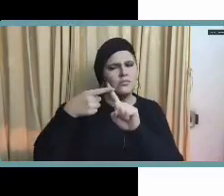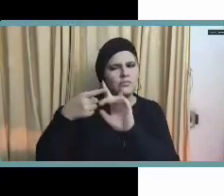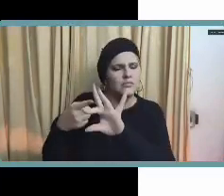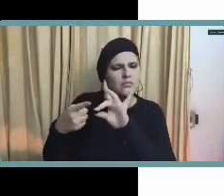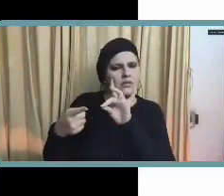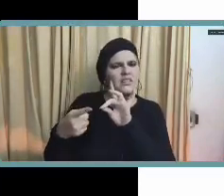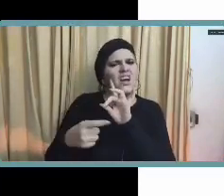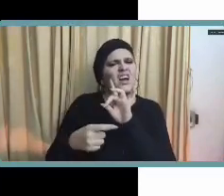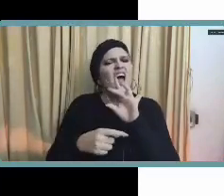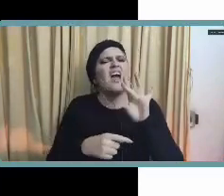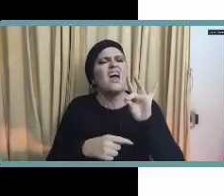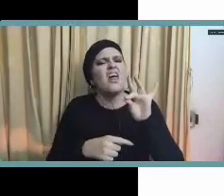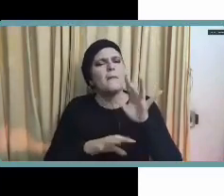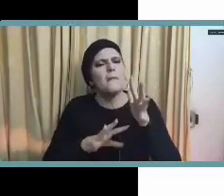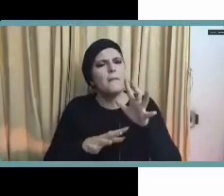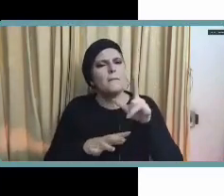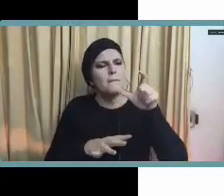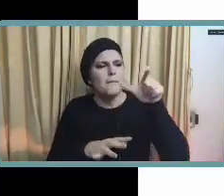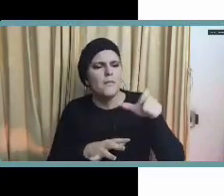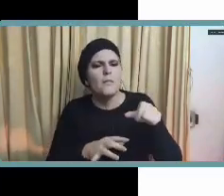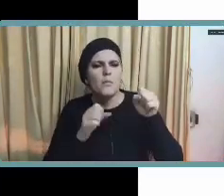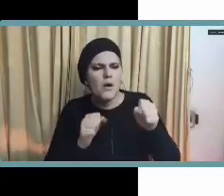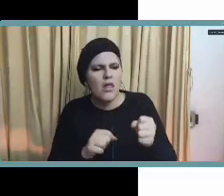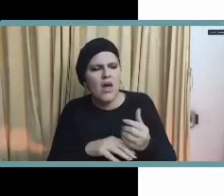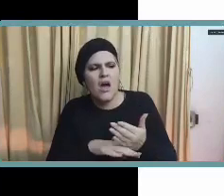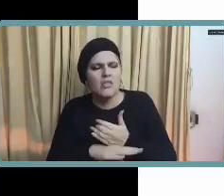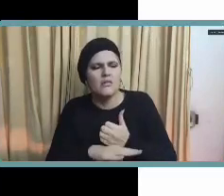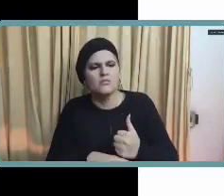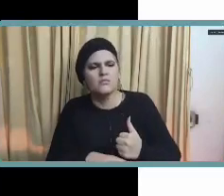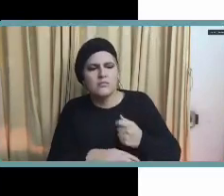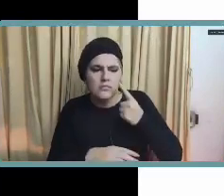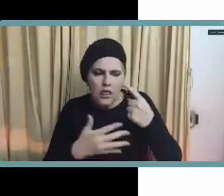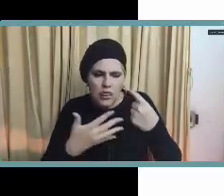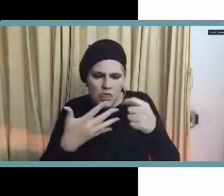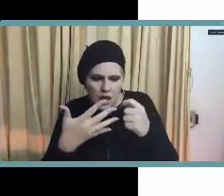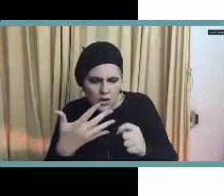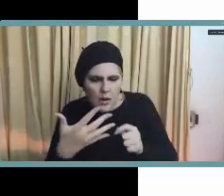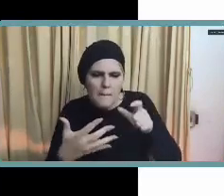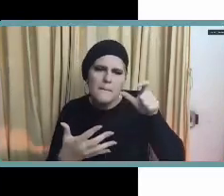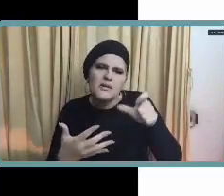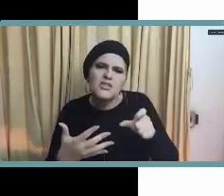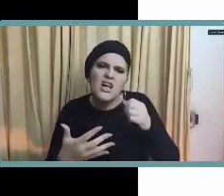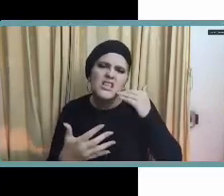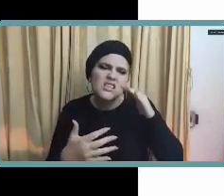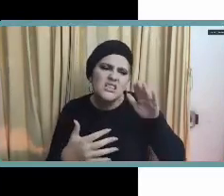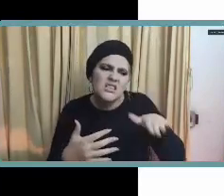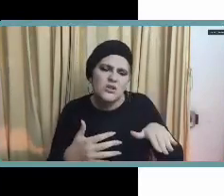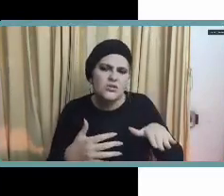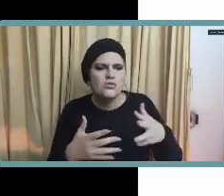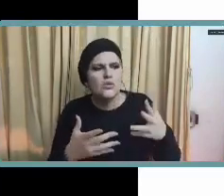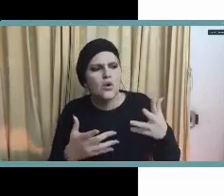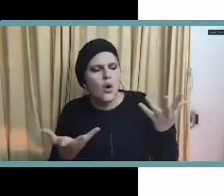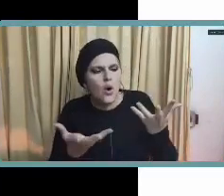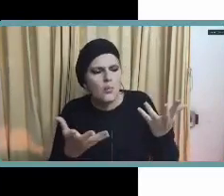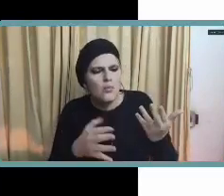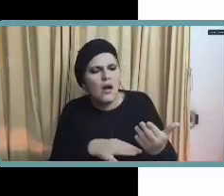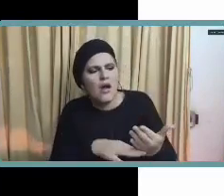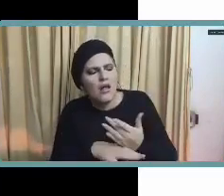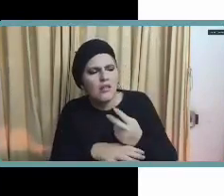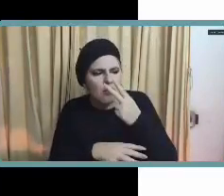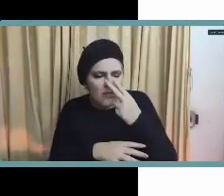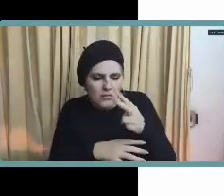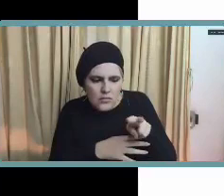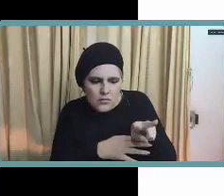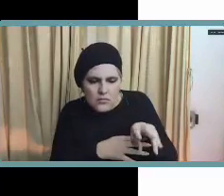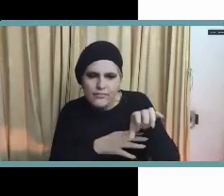hacer el diagnóstico? ¿Cuán precoz me puedo dar cuenta? ¿Qué síntomas puede tener un niño o una niña en forma temprana? Y decir que